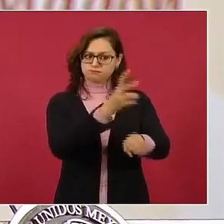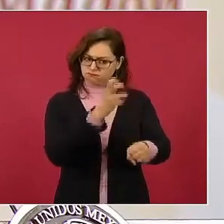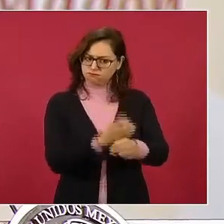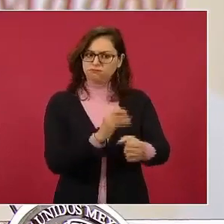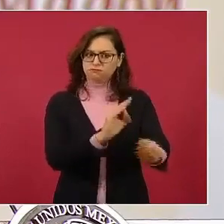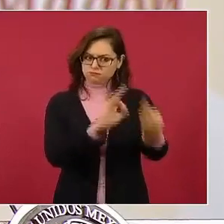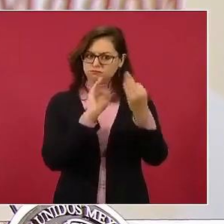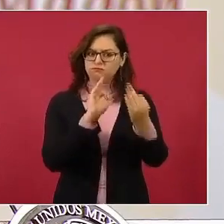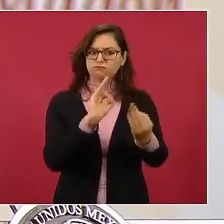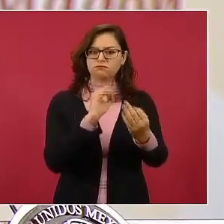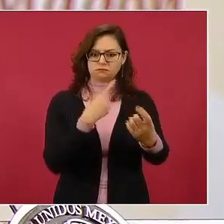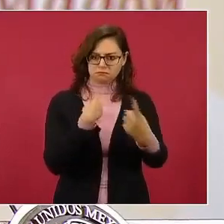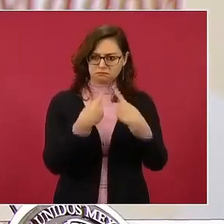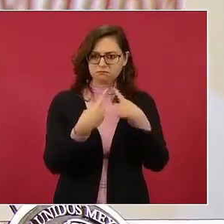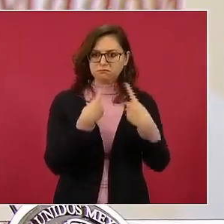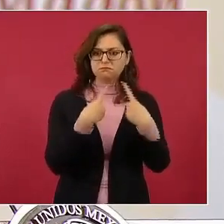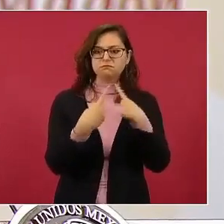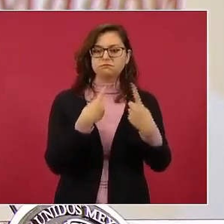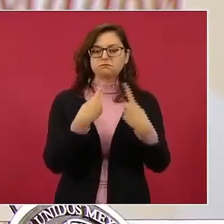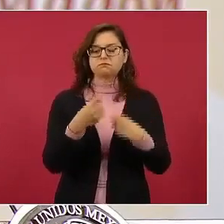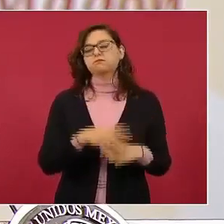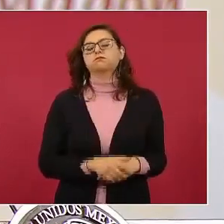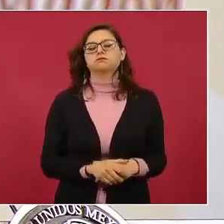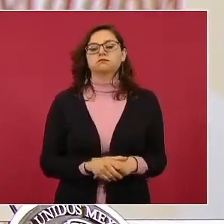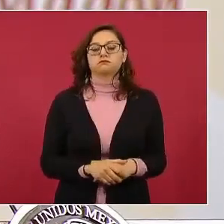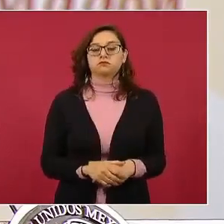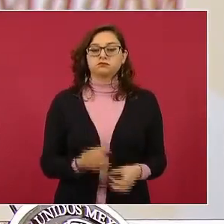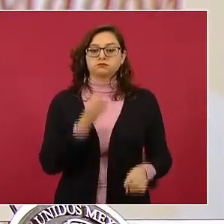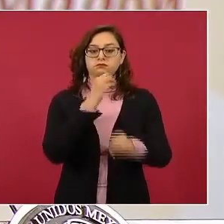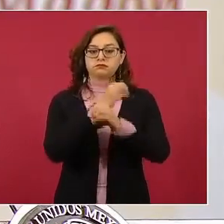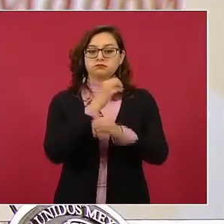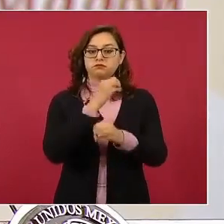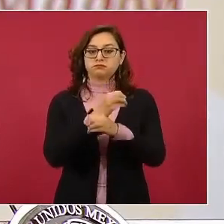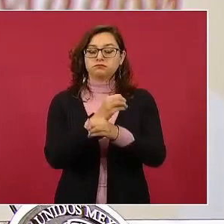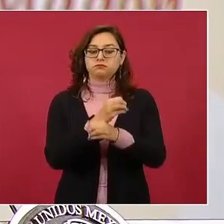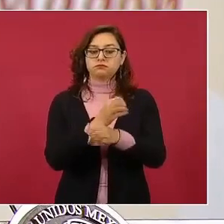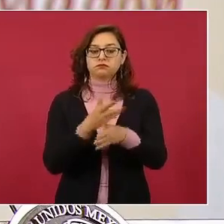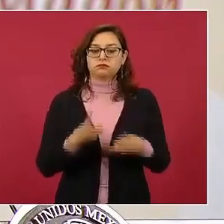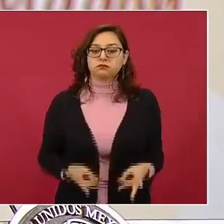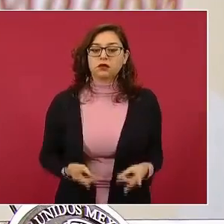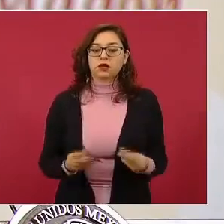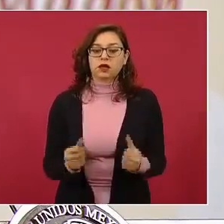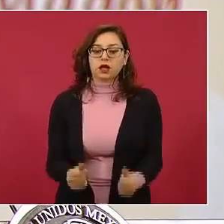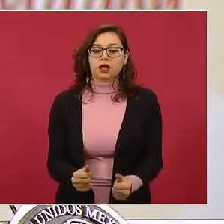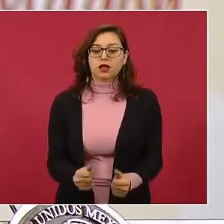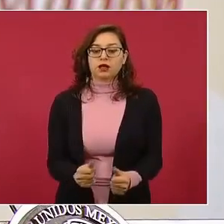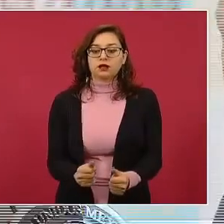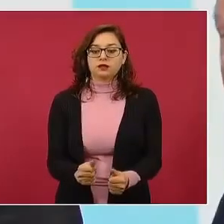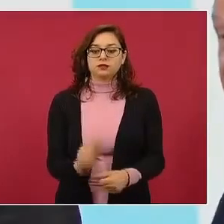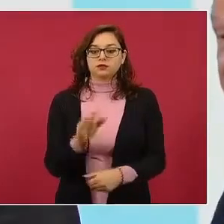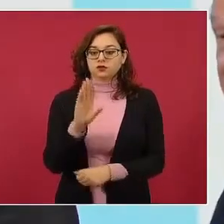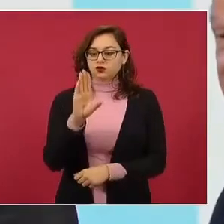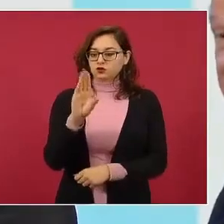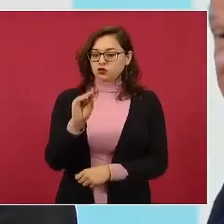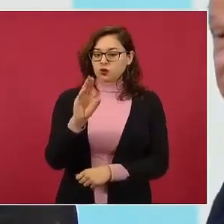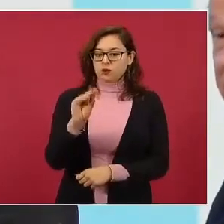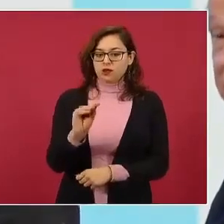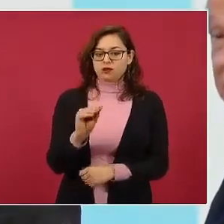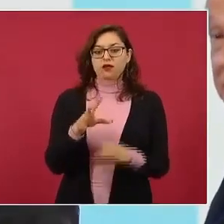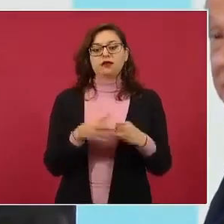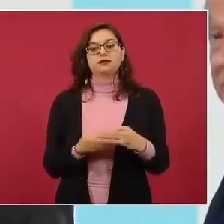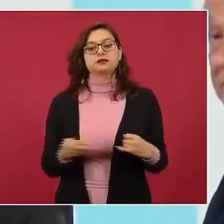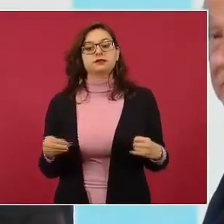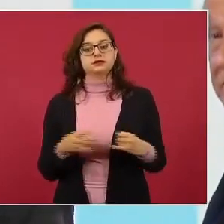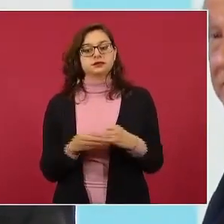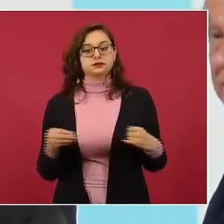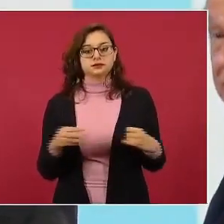analizar y discutir este tema, 90 centavos, cuando están integrados a una sociedad de autoabastecimiento, que